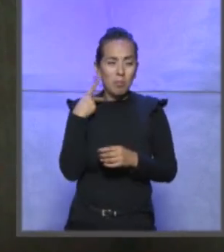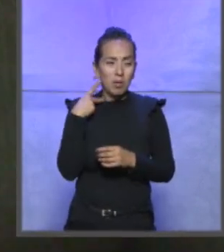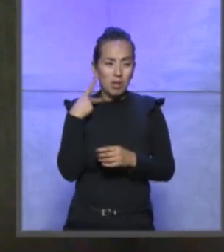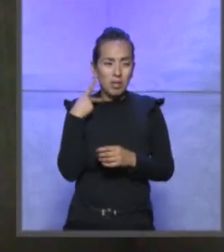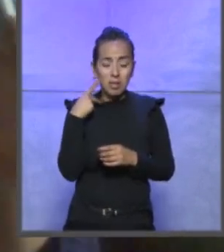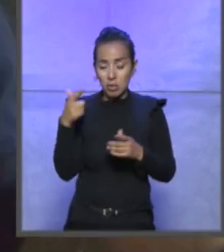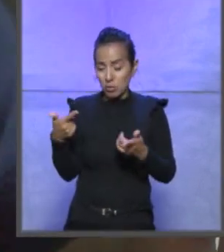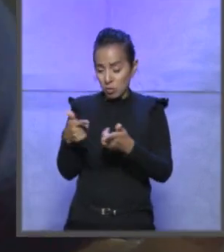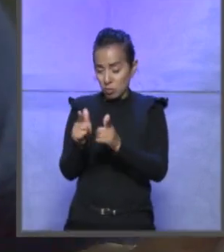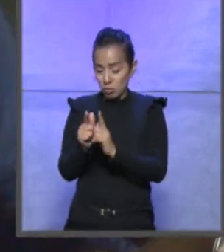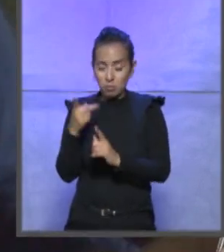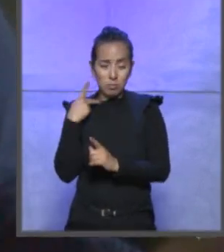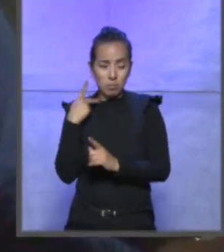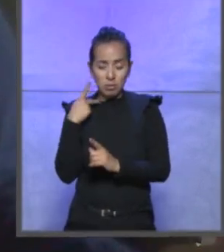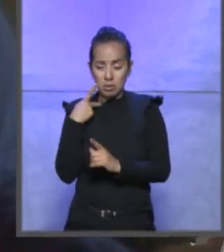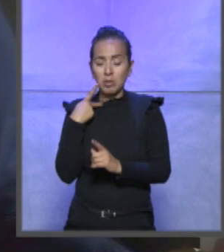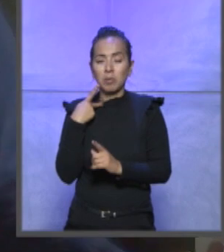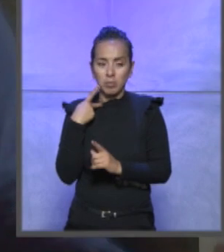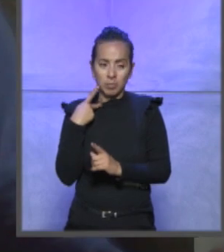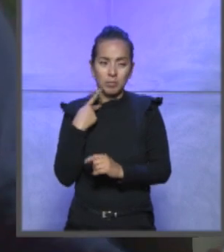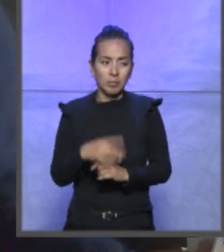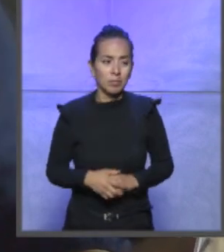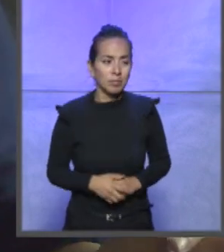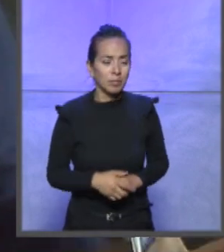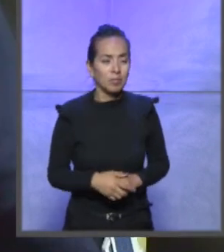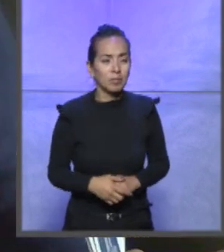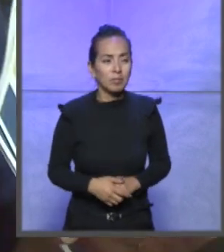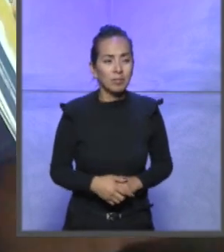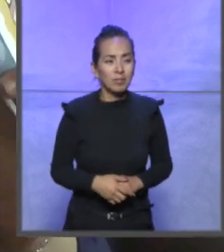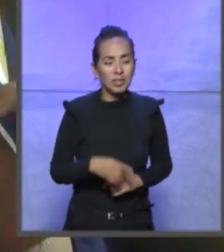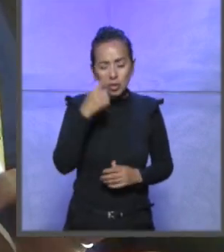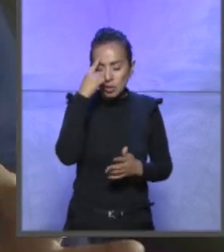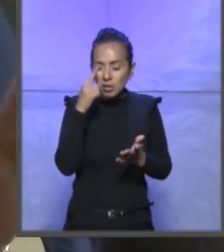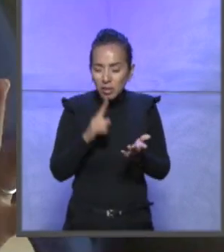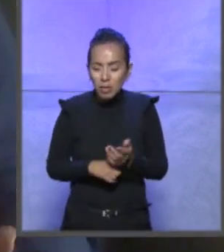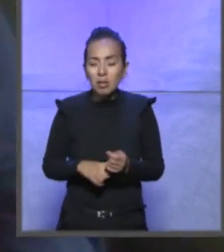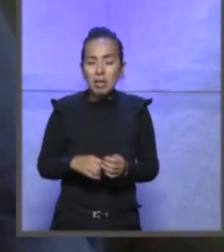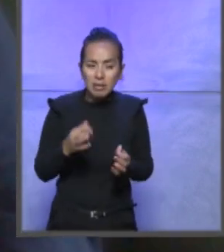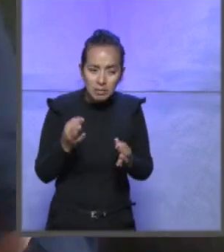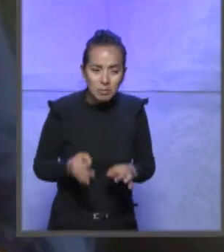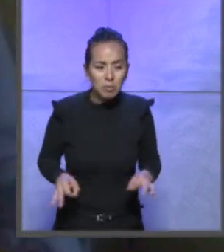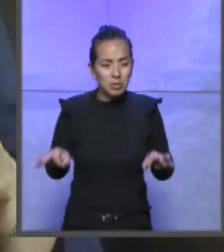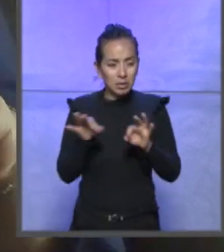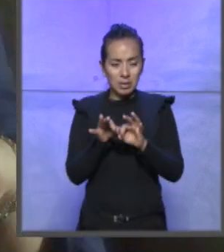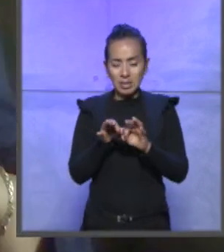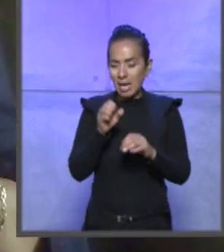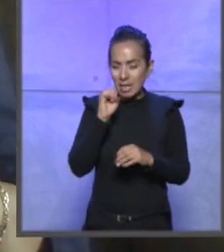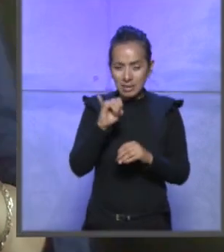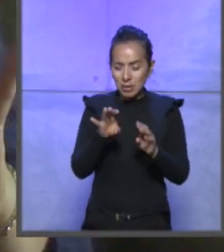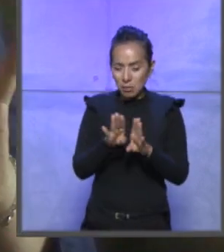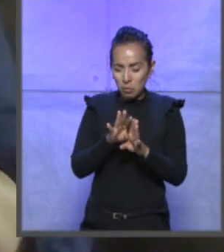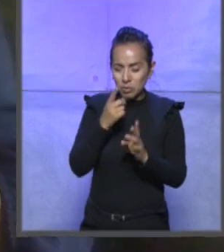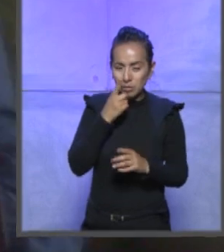político de los sectores integrados en cada partido. Creo que sería saludable que así como se